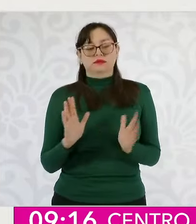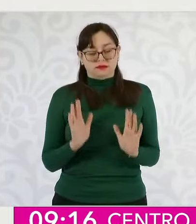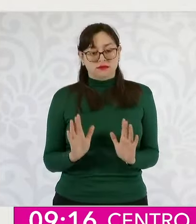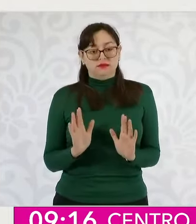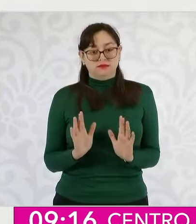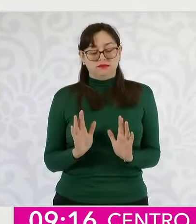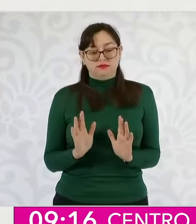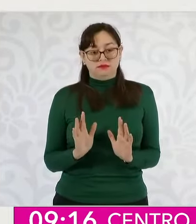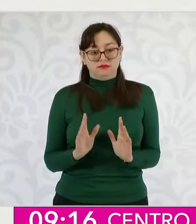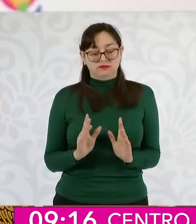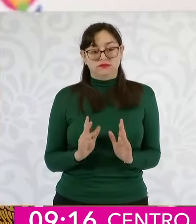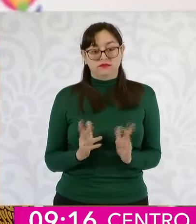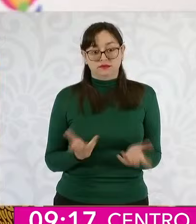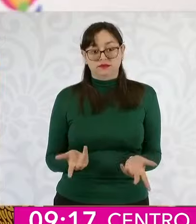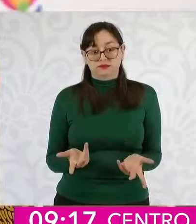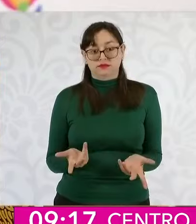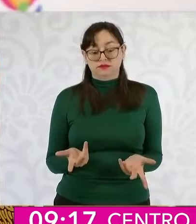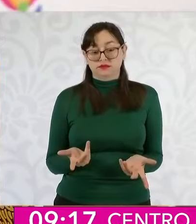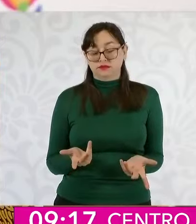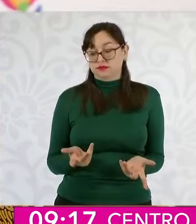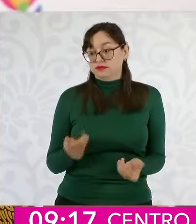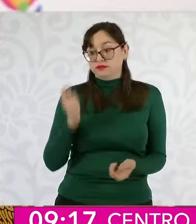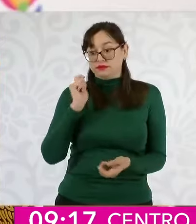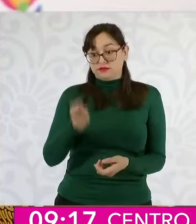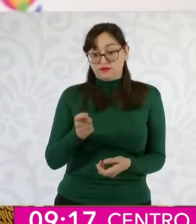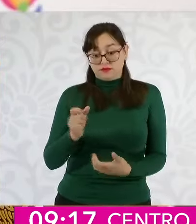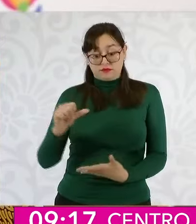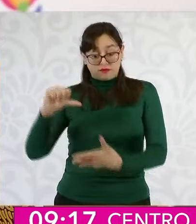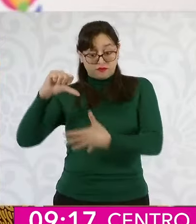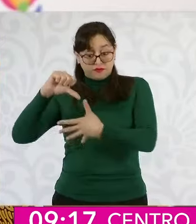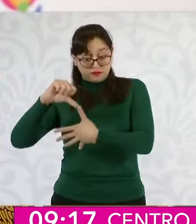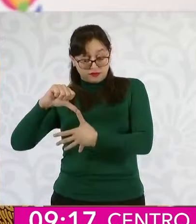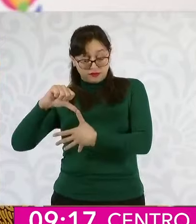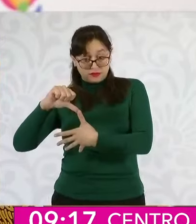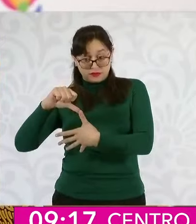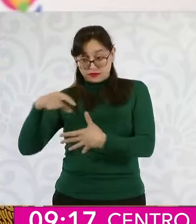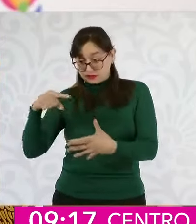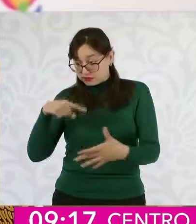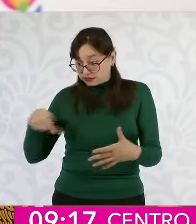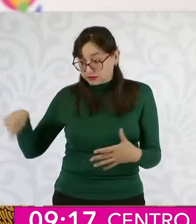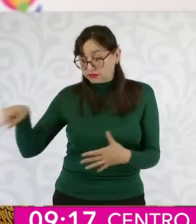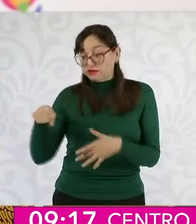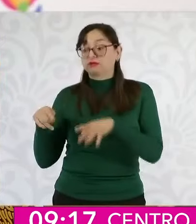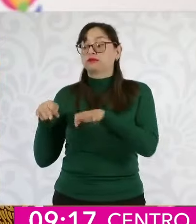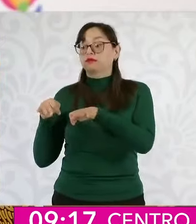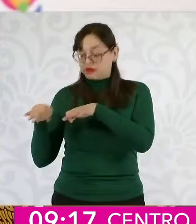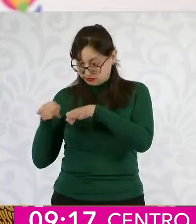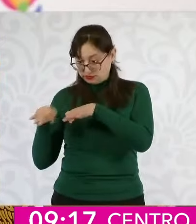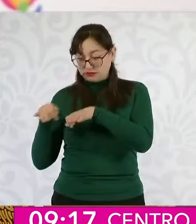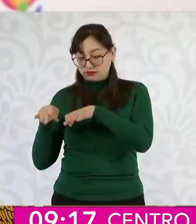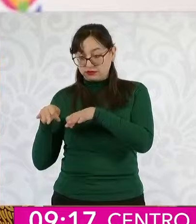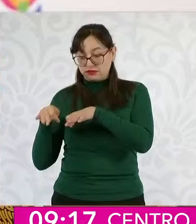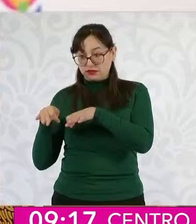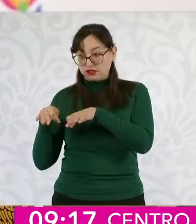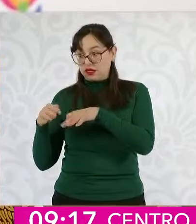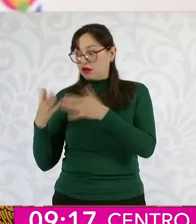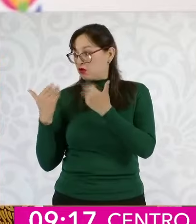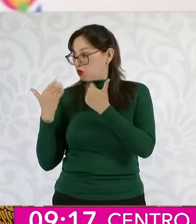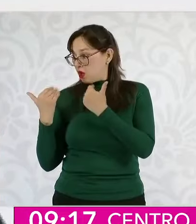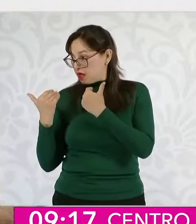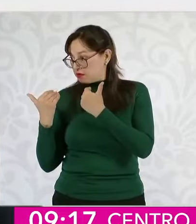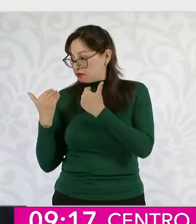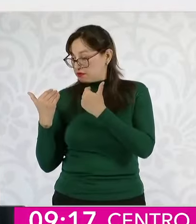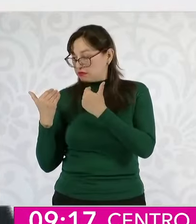esta movilidad laboral, que en realidad es eso, pues también es un tema que se tiene que trabajar con los Estados